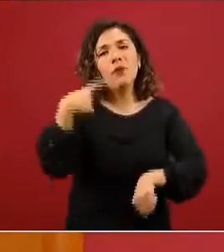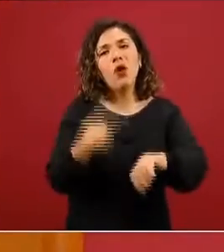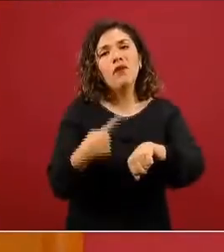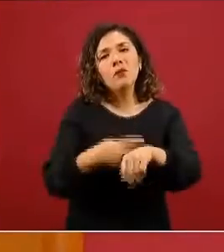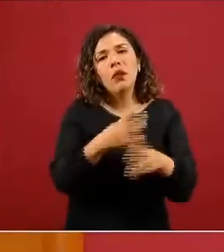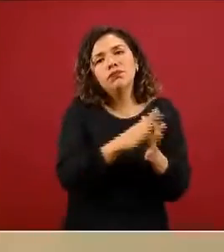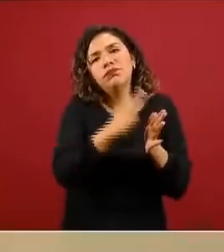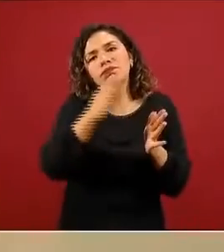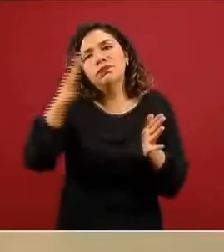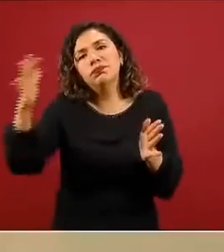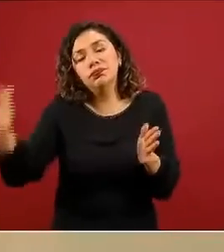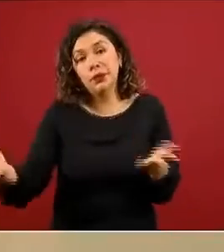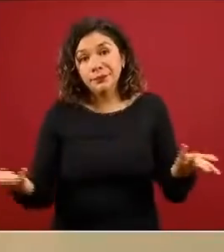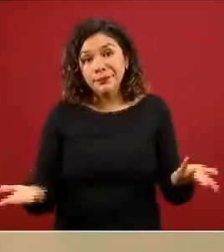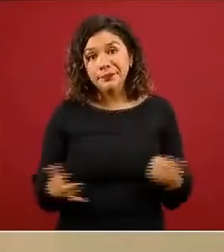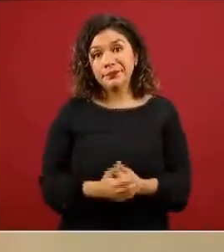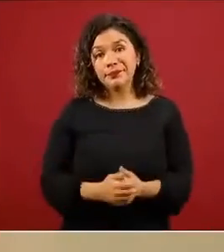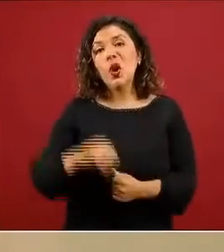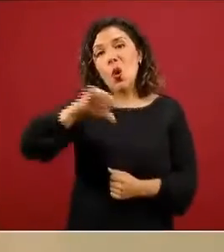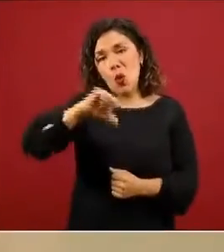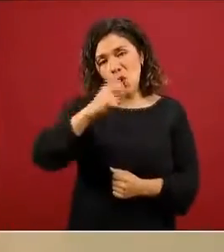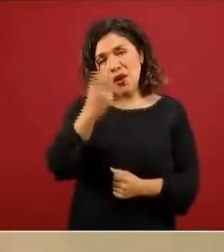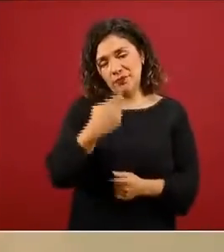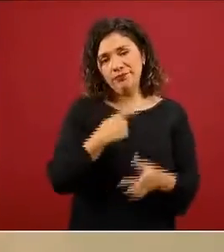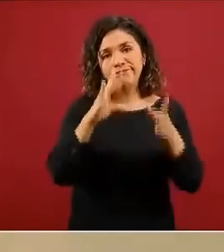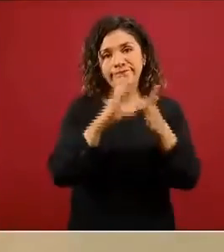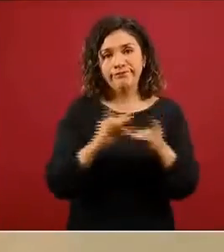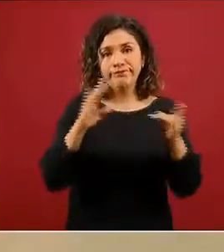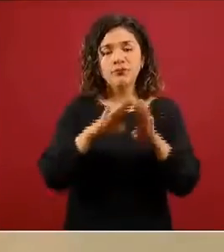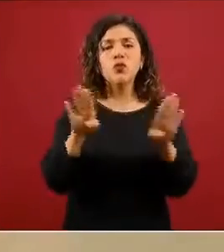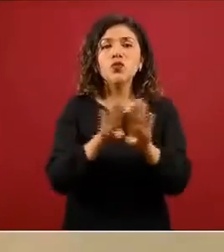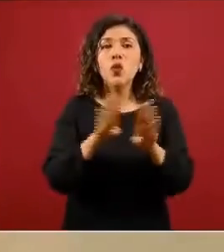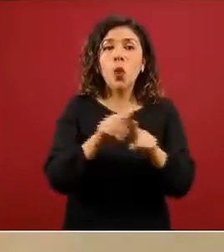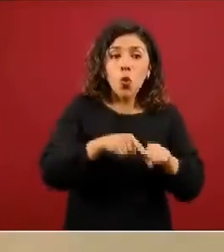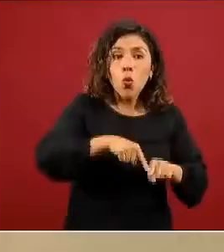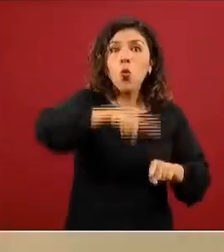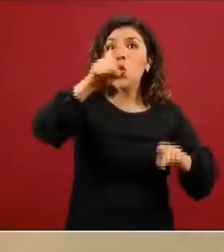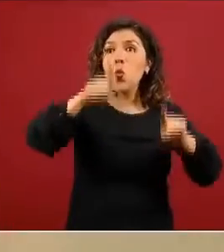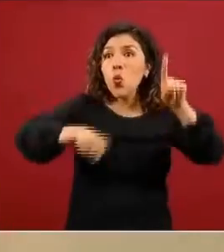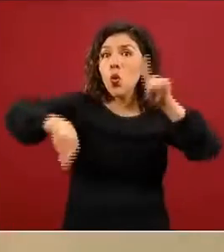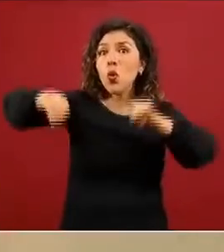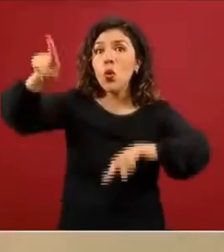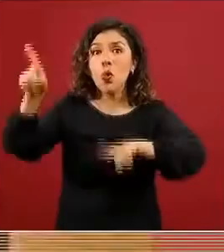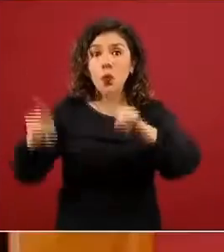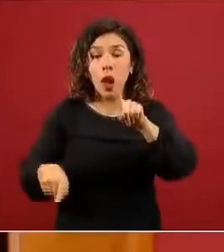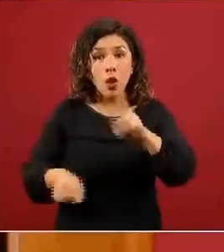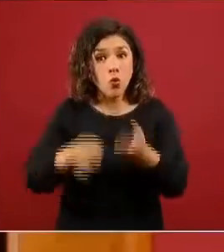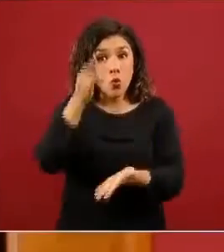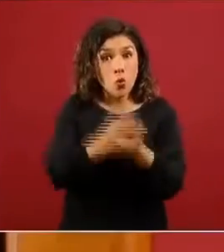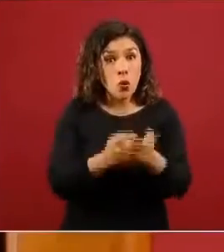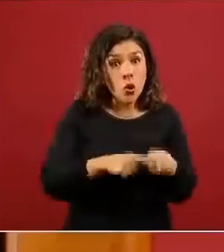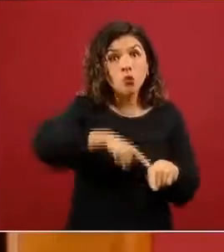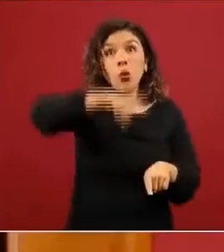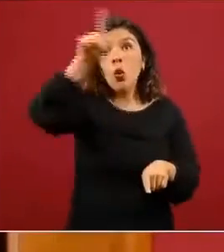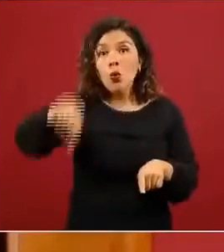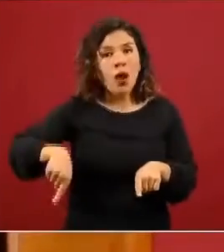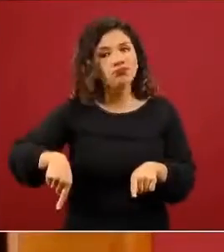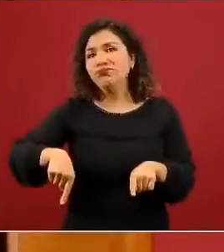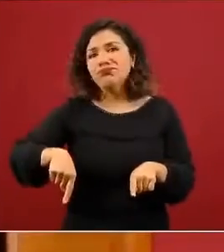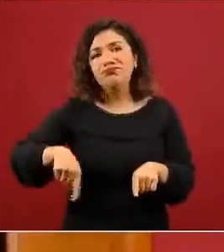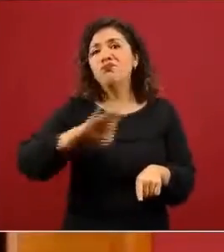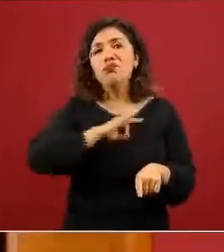la epidemia. Entonces, eso es lo que hoy quiero destacar, cómo las curvas epidémicas no solamente suben y bajan,